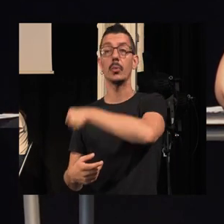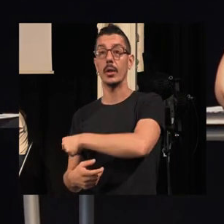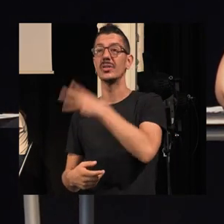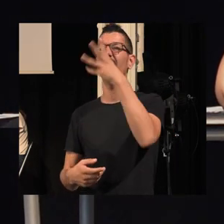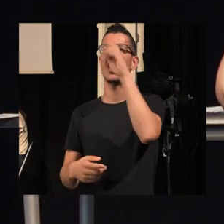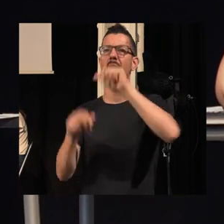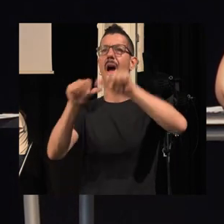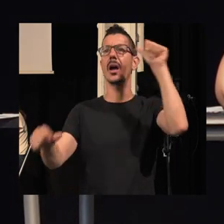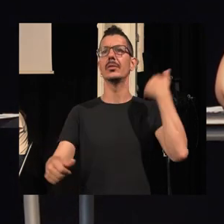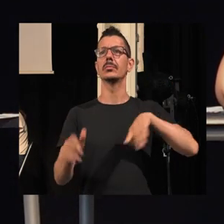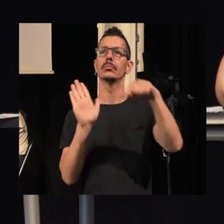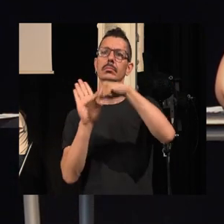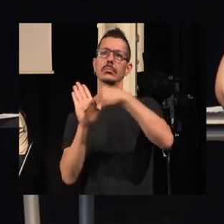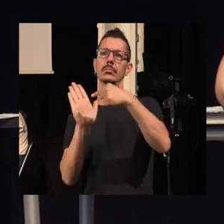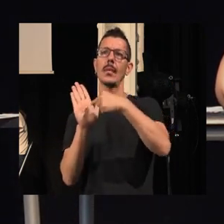30 años, cuando